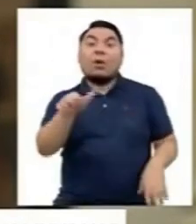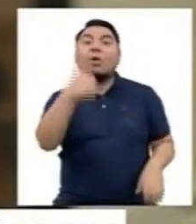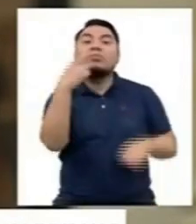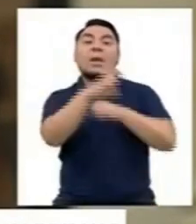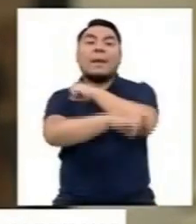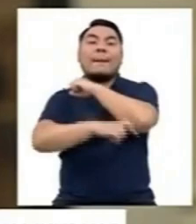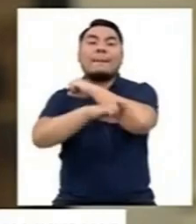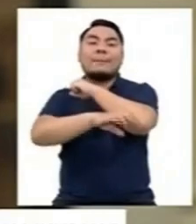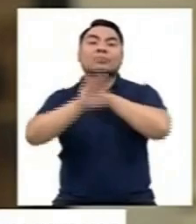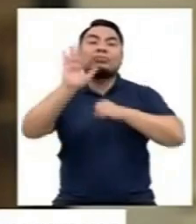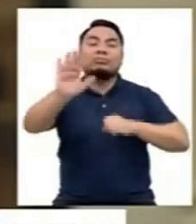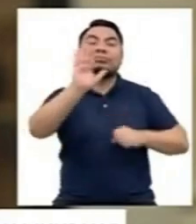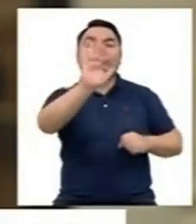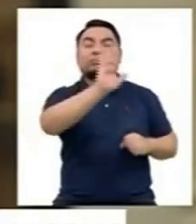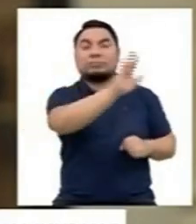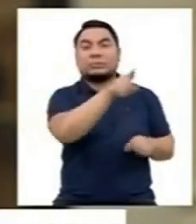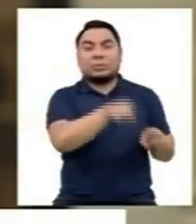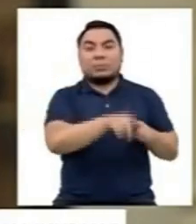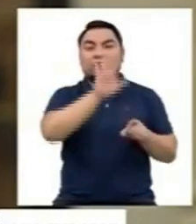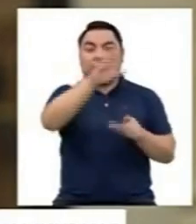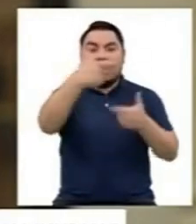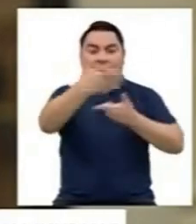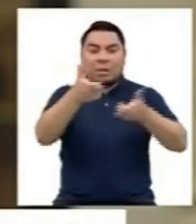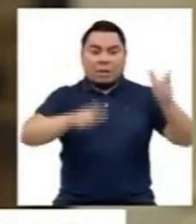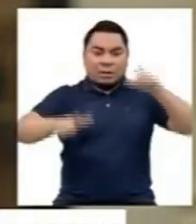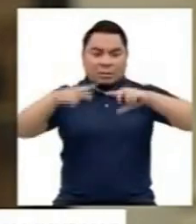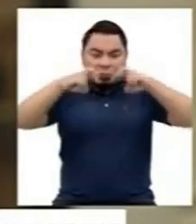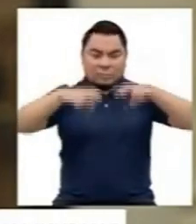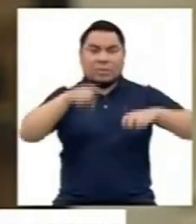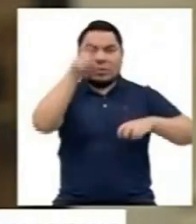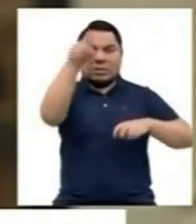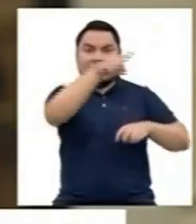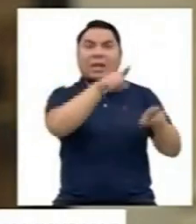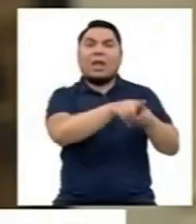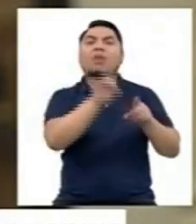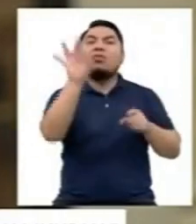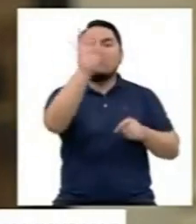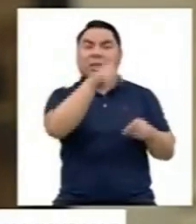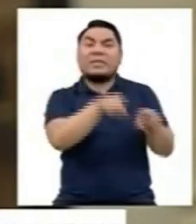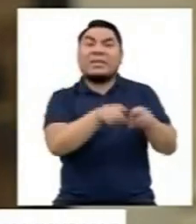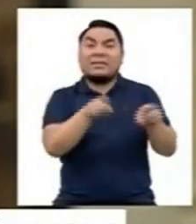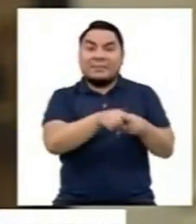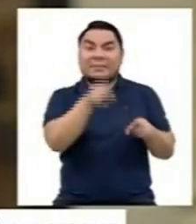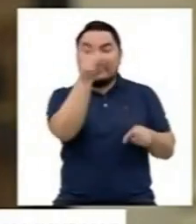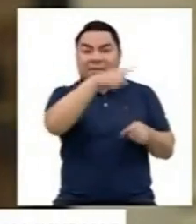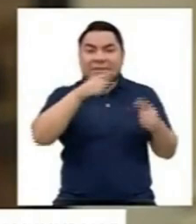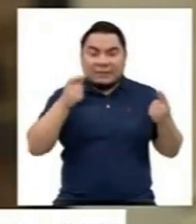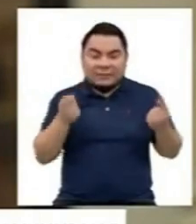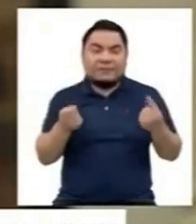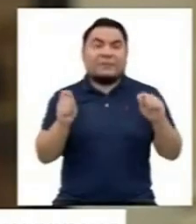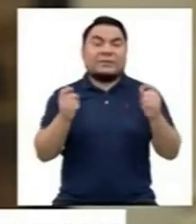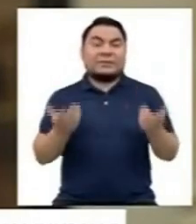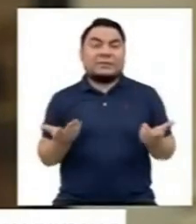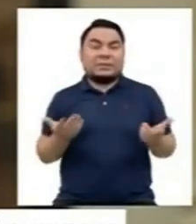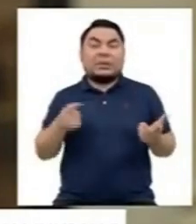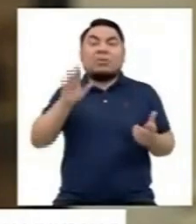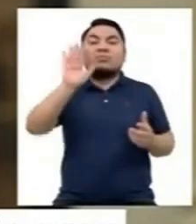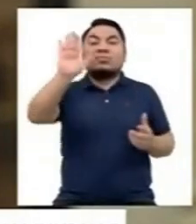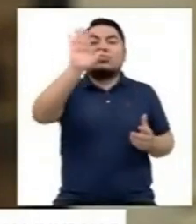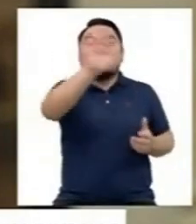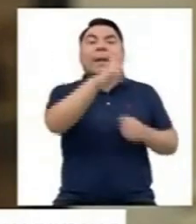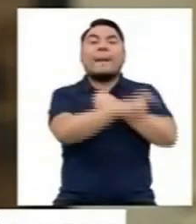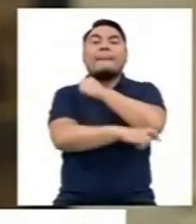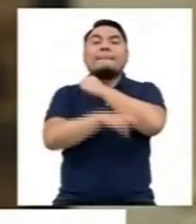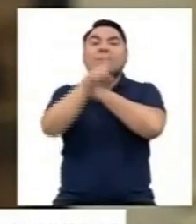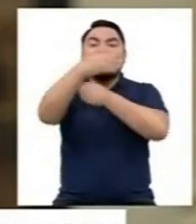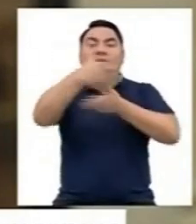población vulnerable. Personal de salud, policías, militares y a la población vulnerable. Eso cabe destacar que no se mencionó, pero sí es parte del plan o el proyecto